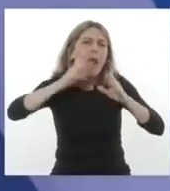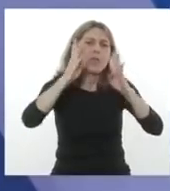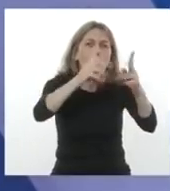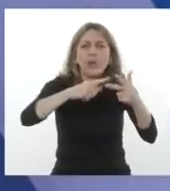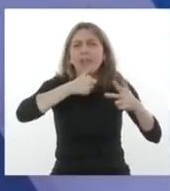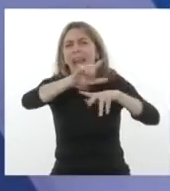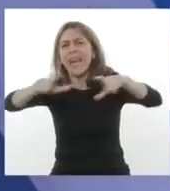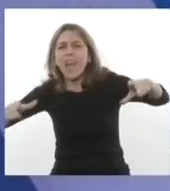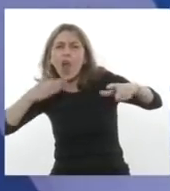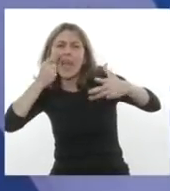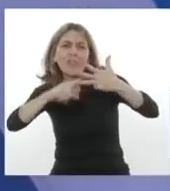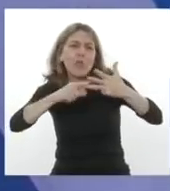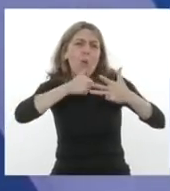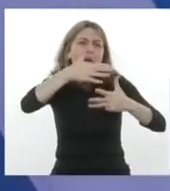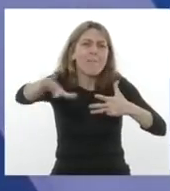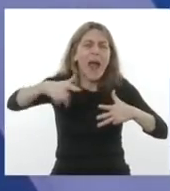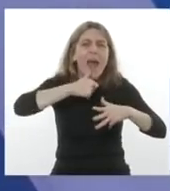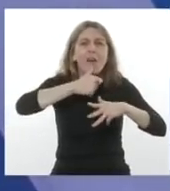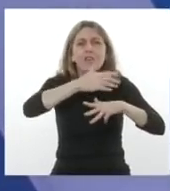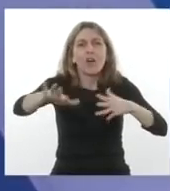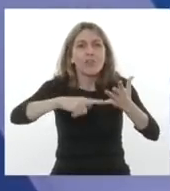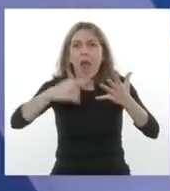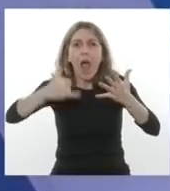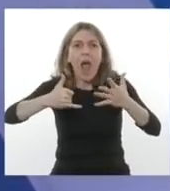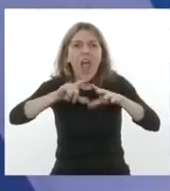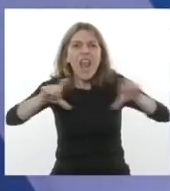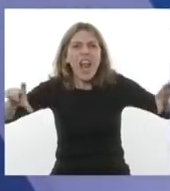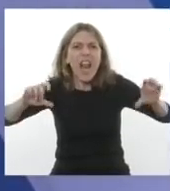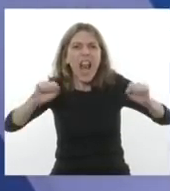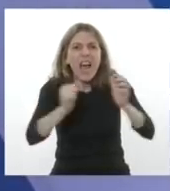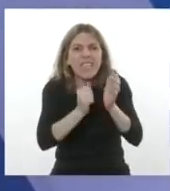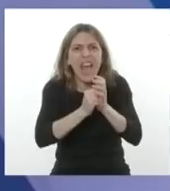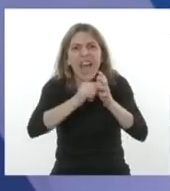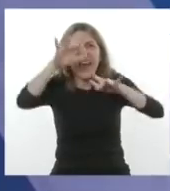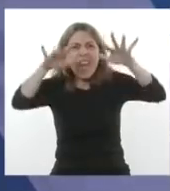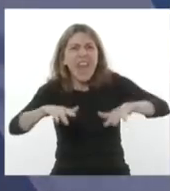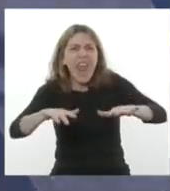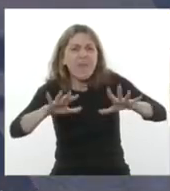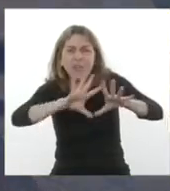ríos azules, sus lagos, sus mares, sus glaciares, sus nieves eternas.